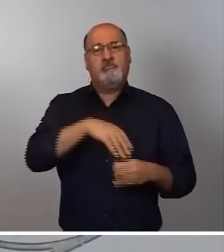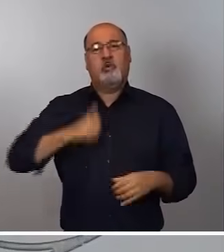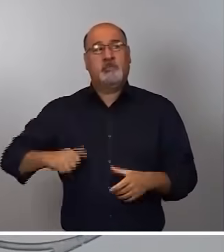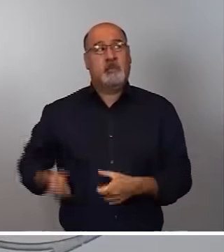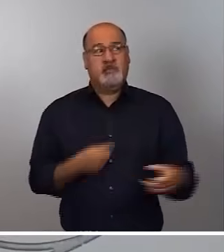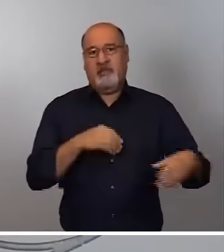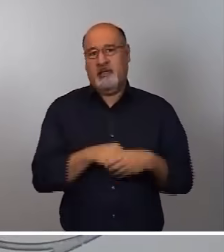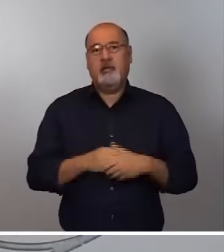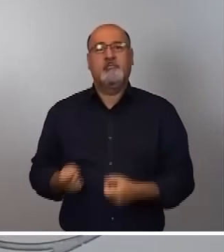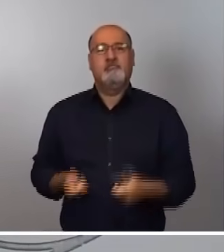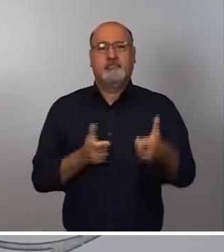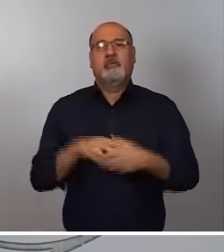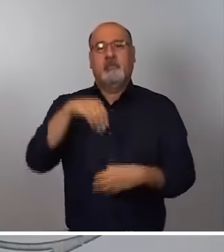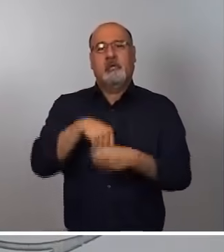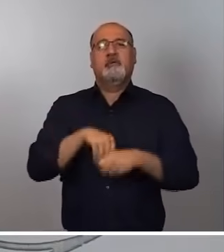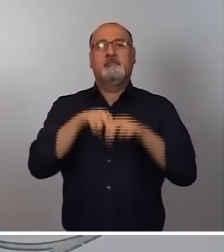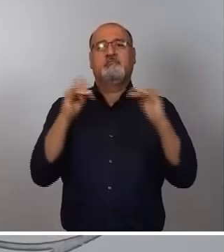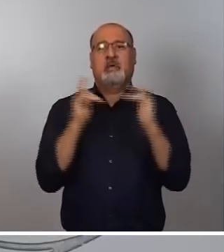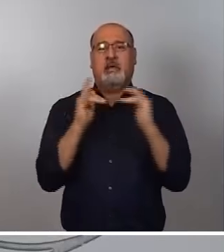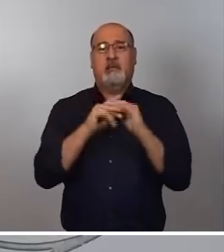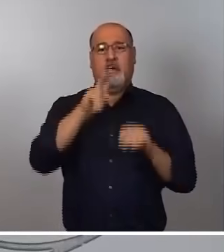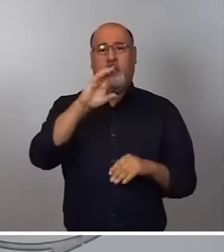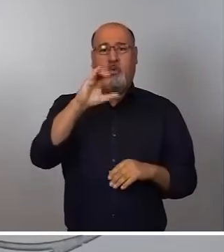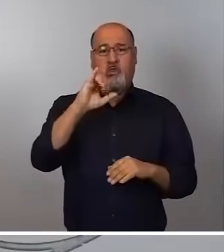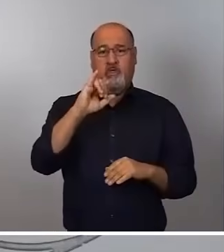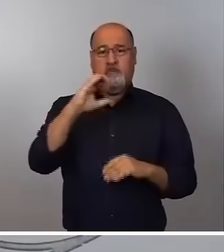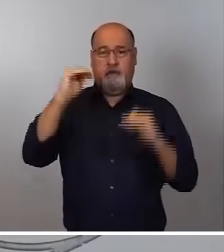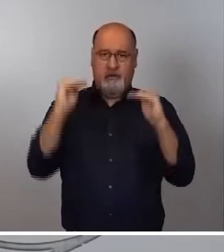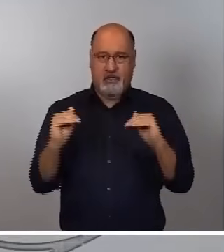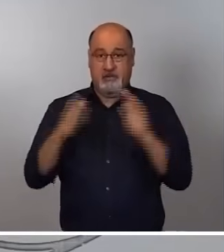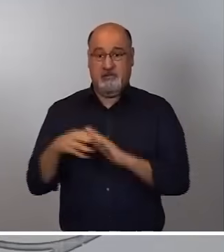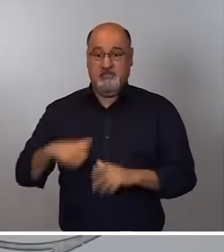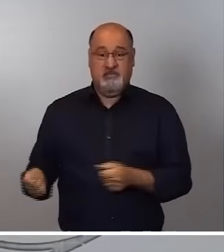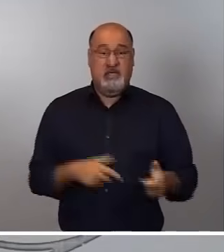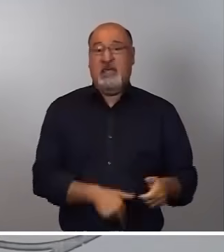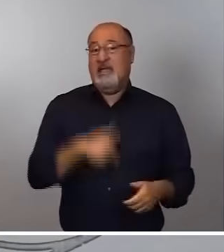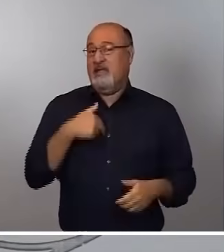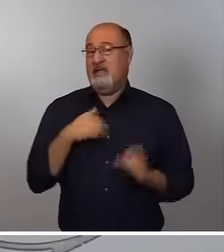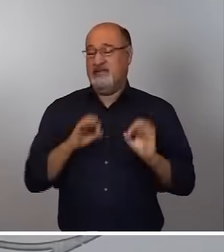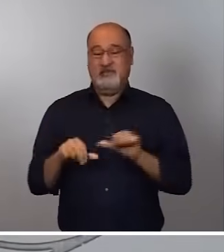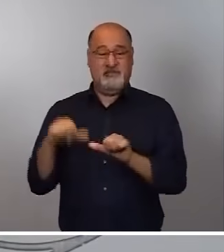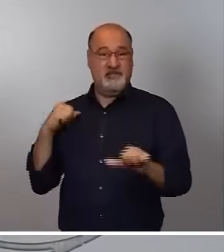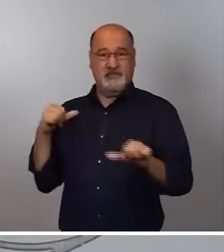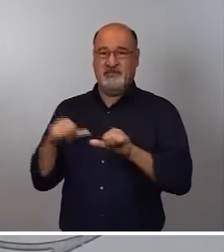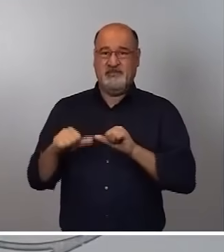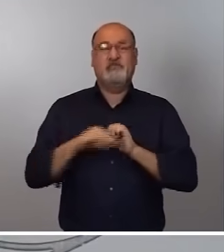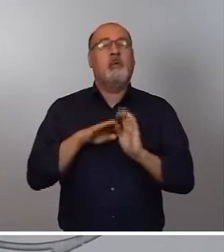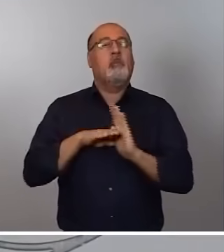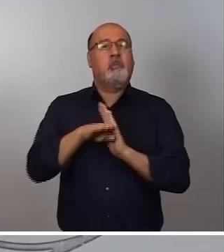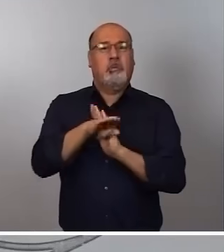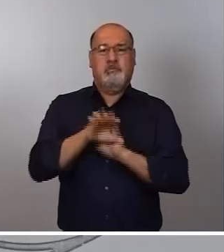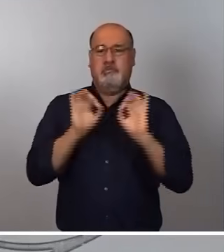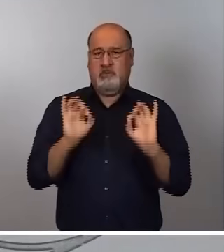en la ocupación de camas uci y la hospitalización en general que se mantiene como le digo estable si bien hay